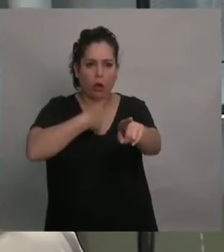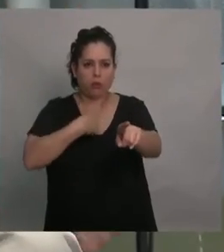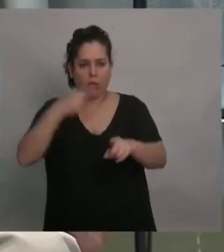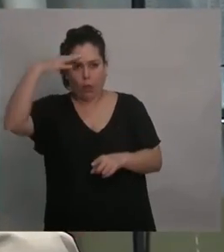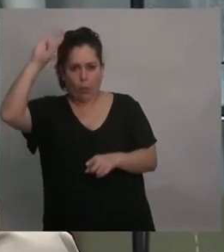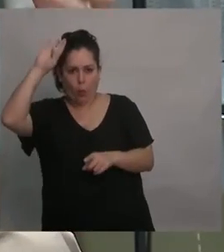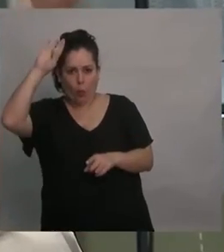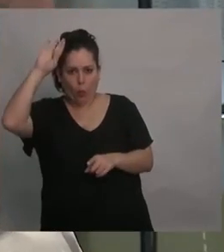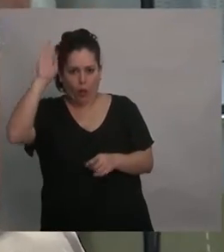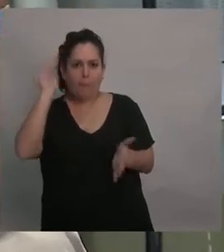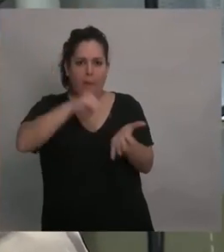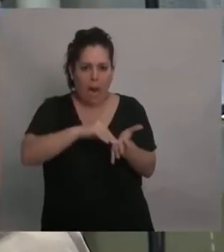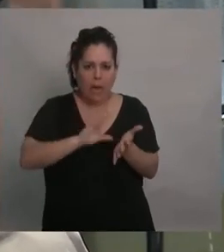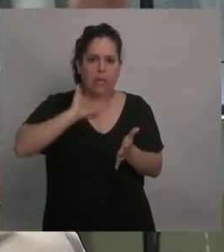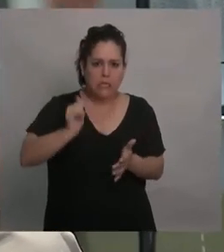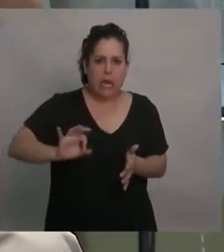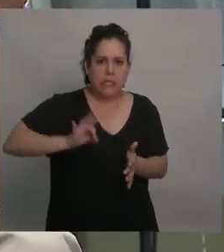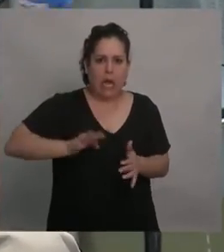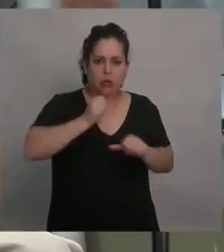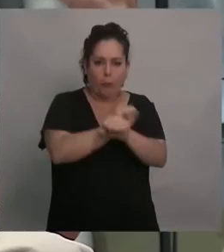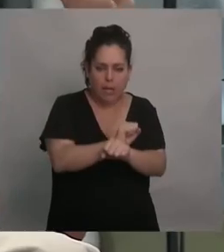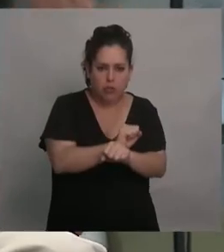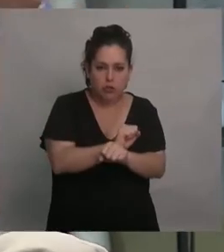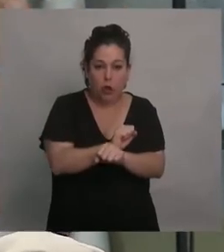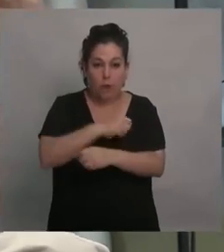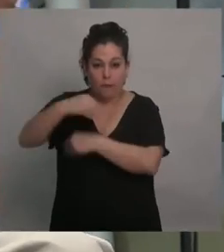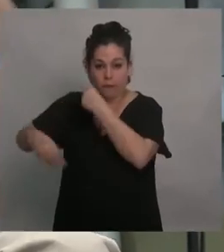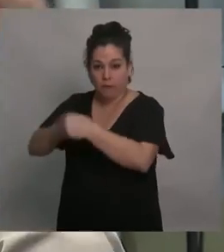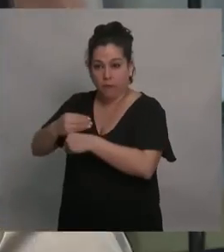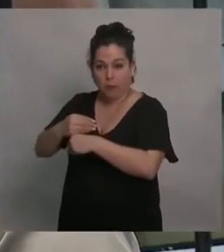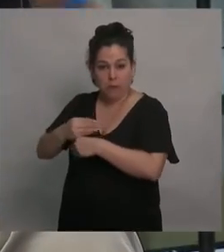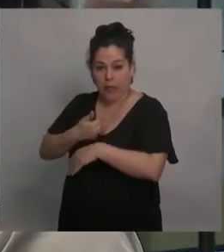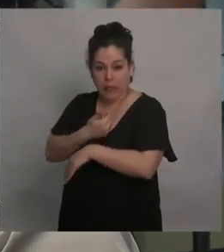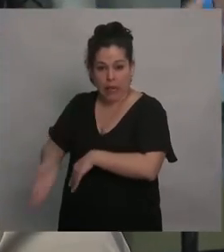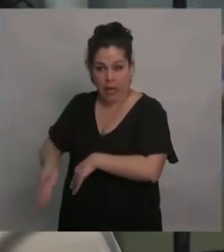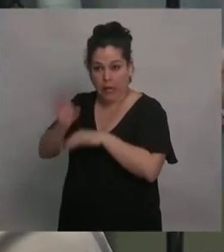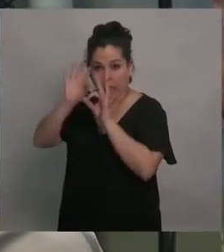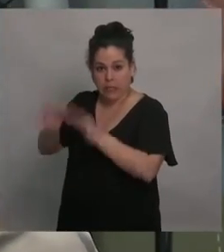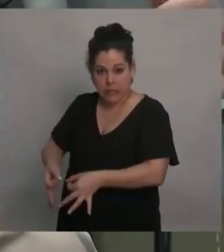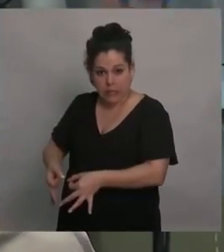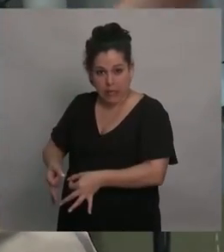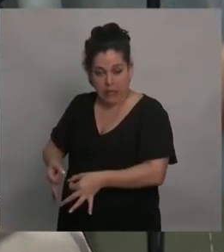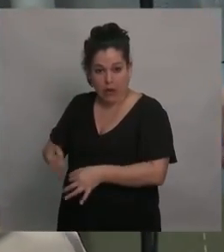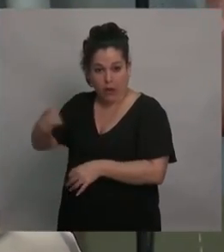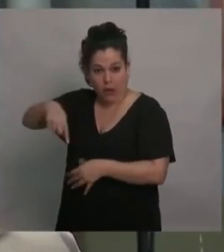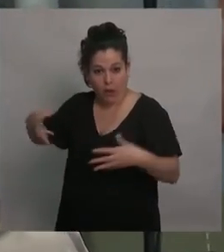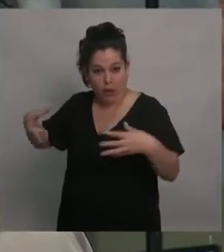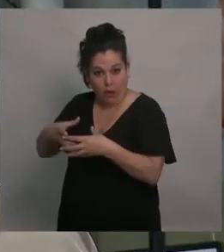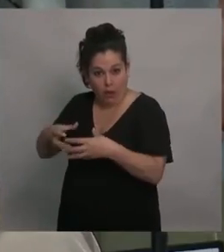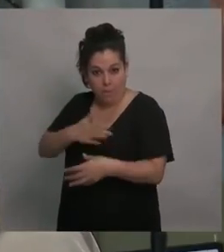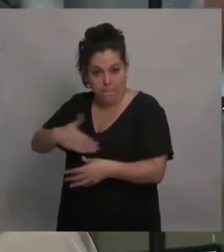16 años en la cárcel, las familias hasta que se enteraron y la lucha heroica que dieron esas mujeres, esas